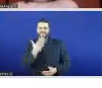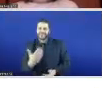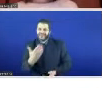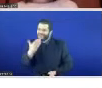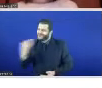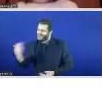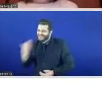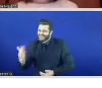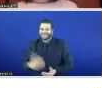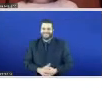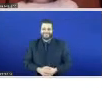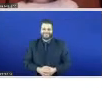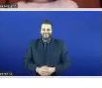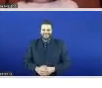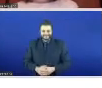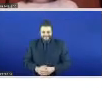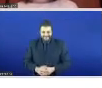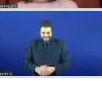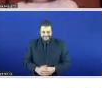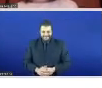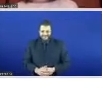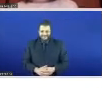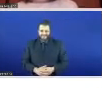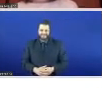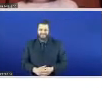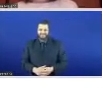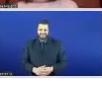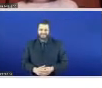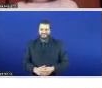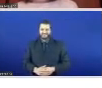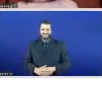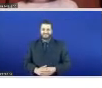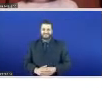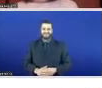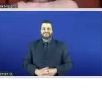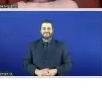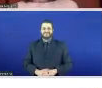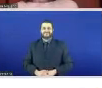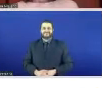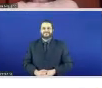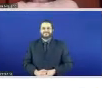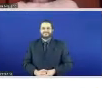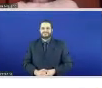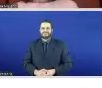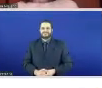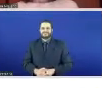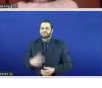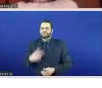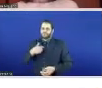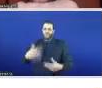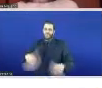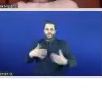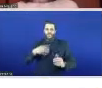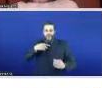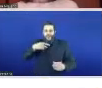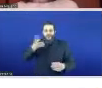realmente extraordinario. Me ha encantado escucharlas. He aprendido muchísimo. Me parece extraordinariamente claro